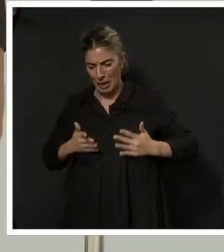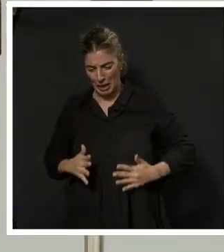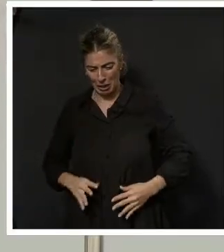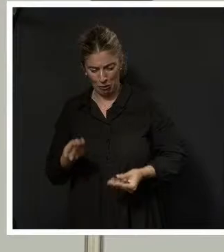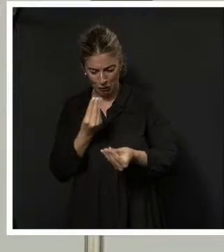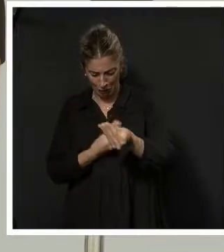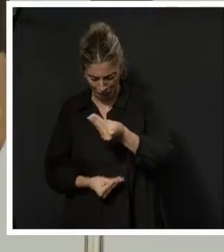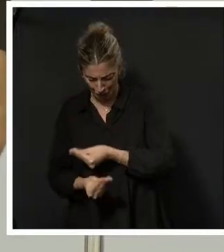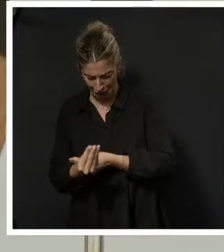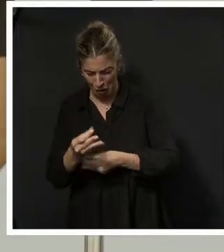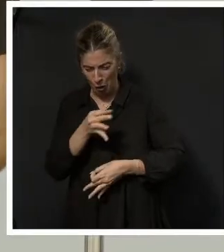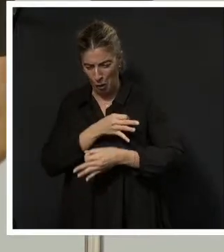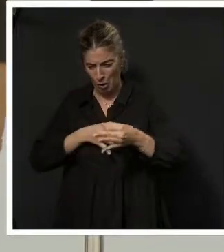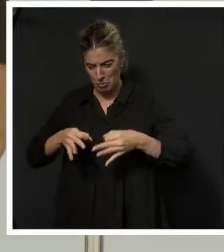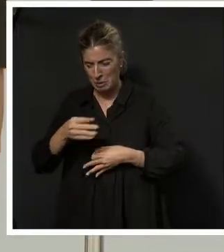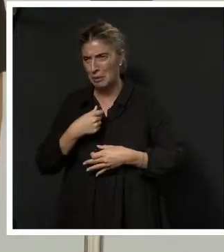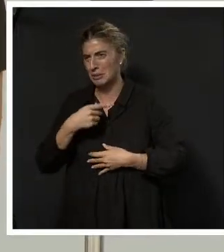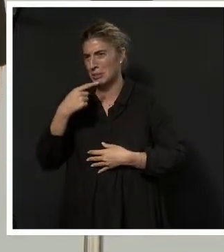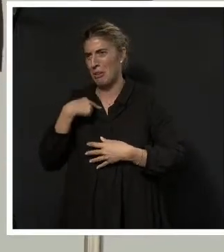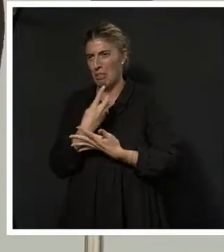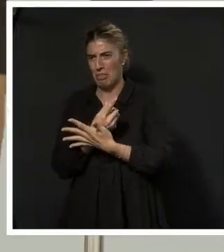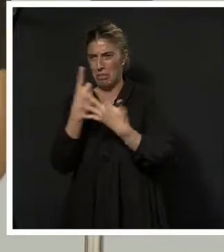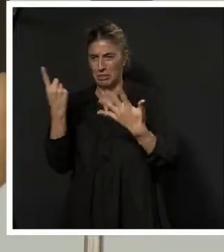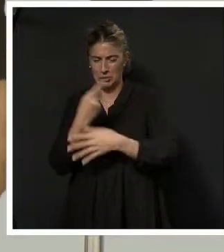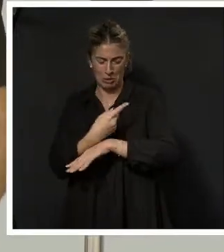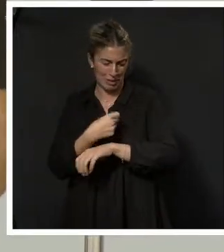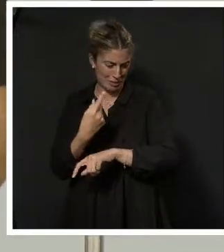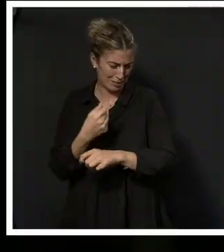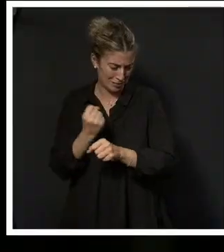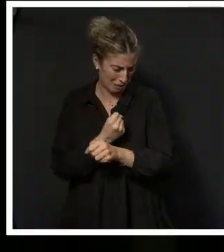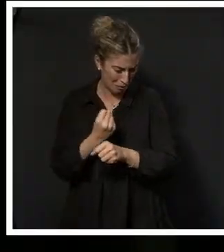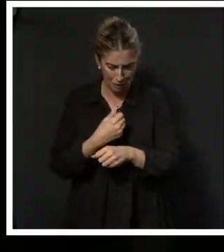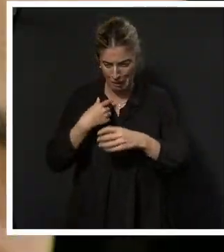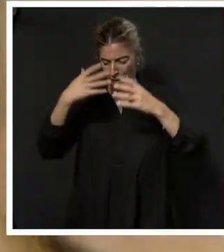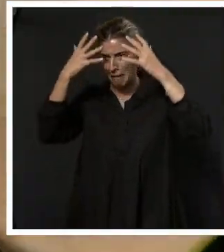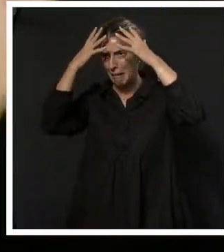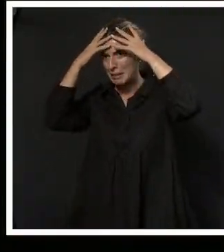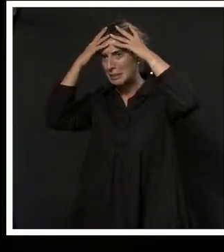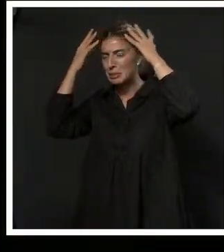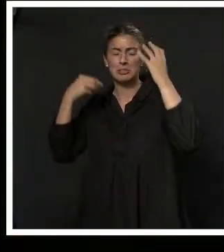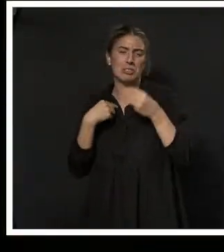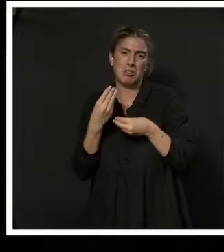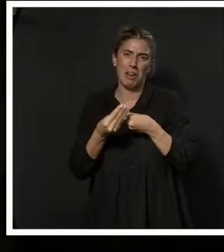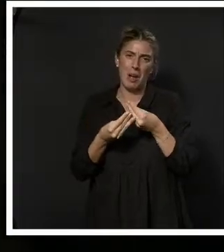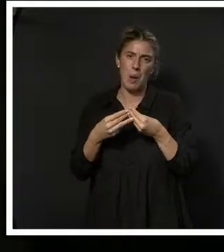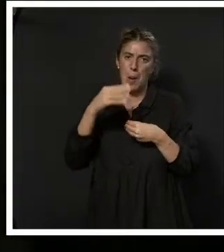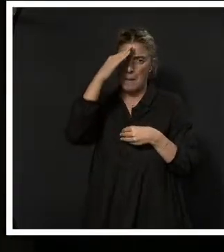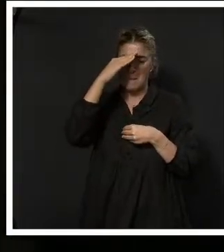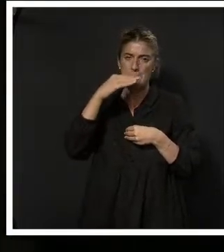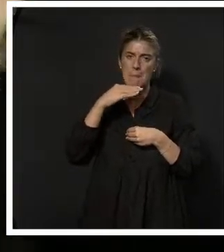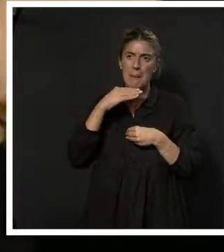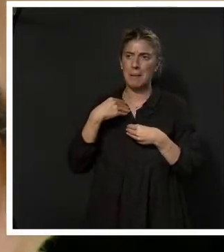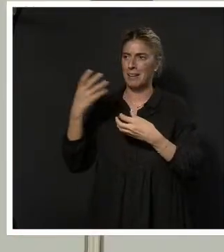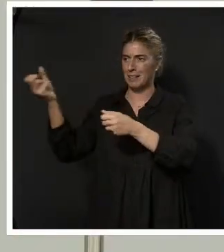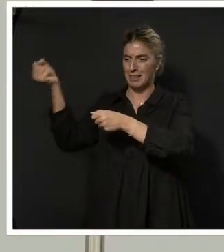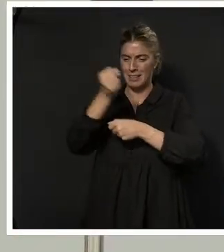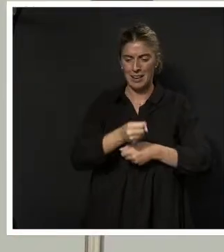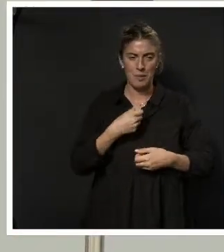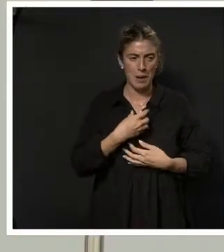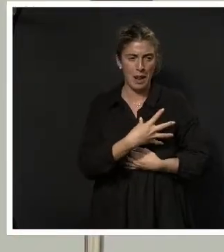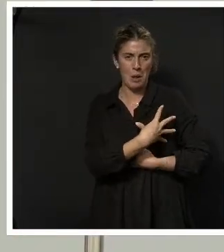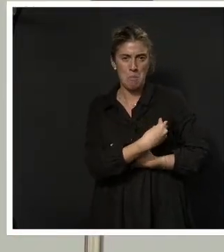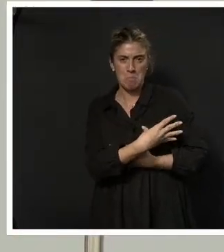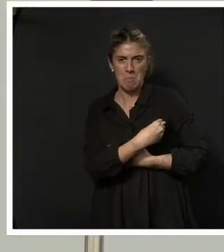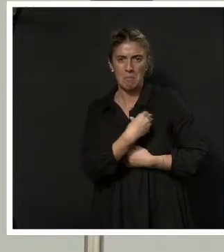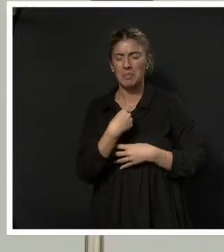recién nacido tenía que trabajar de Hace seis horas o días era muy frustrante no tenía que traerme a un restaurante